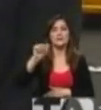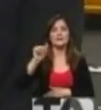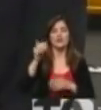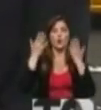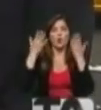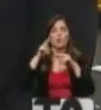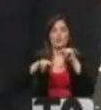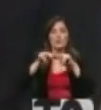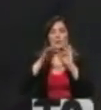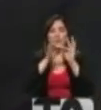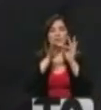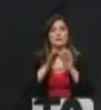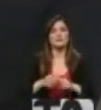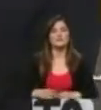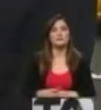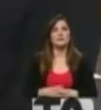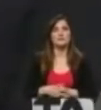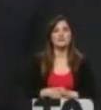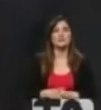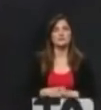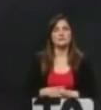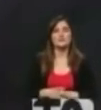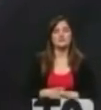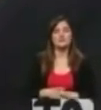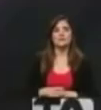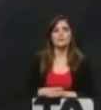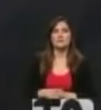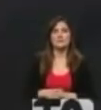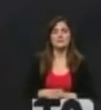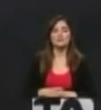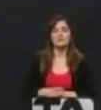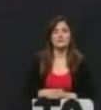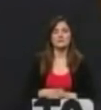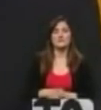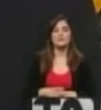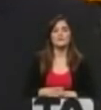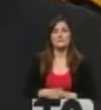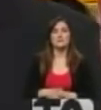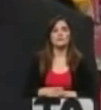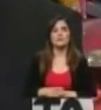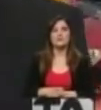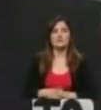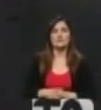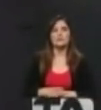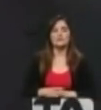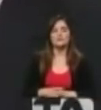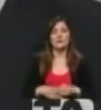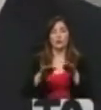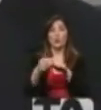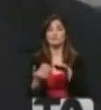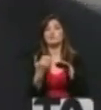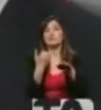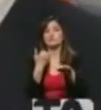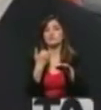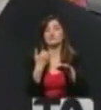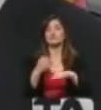comprometieron. Obras de mitigación. Bueno, al momento al efectuarse el regreso a la bidireccionalidad,